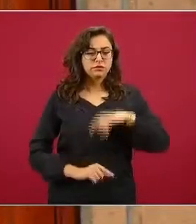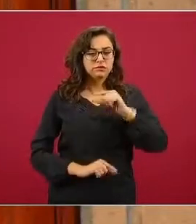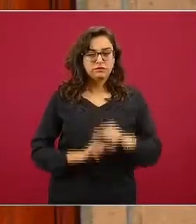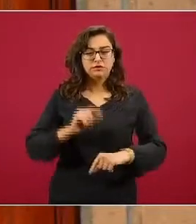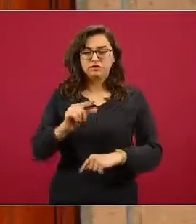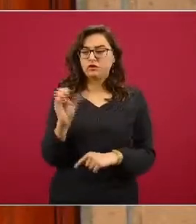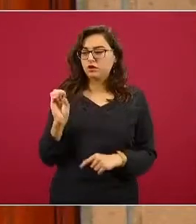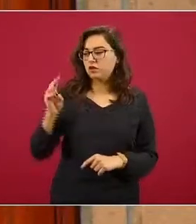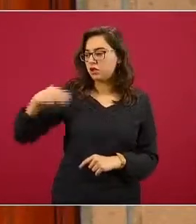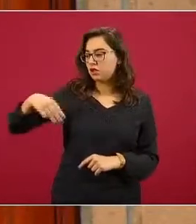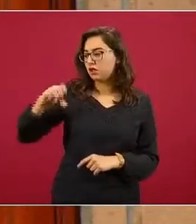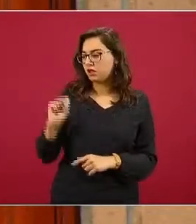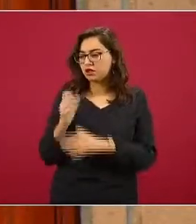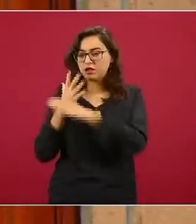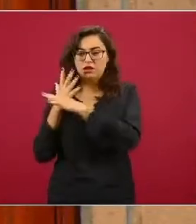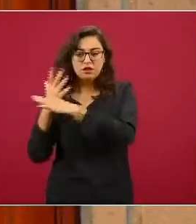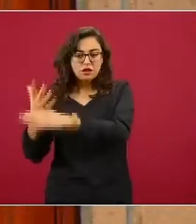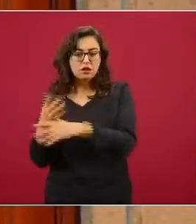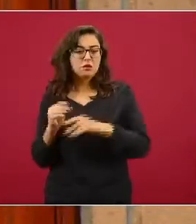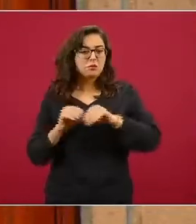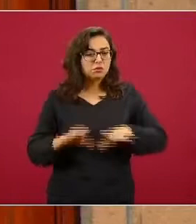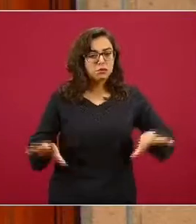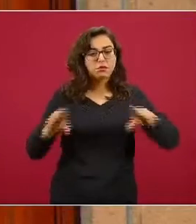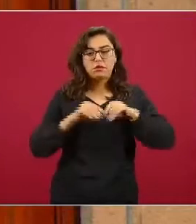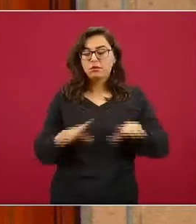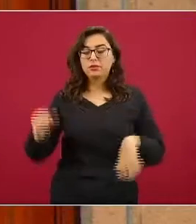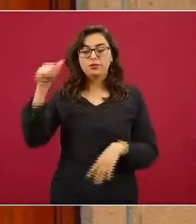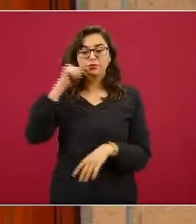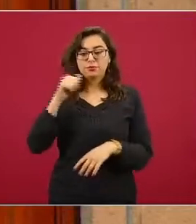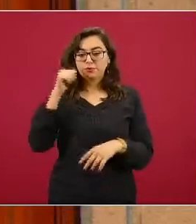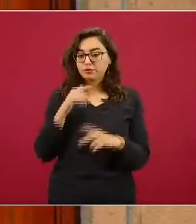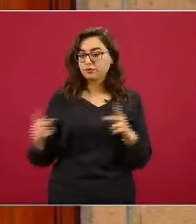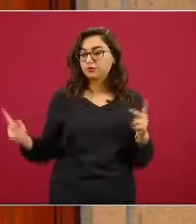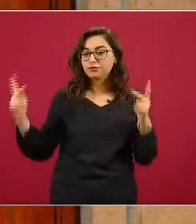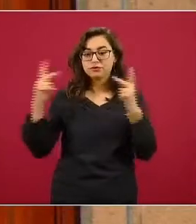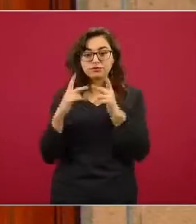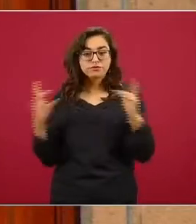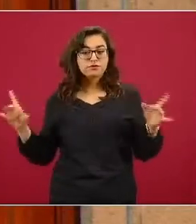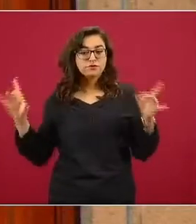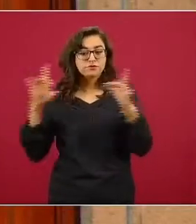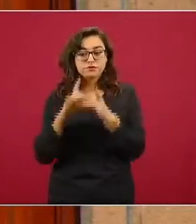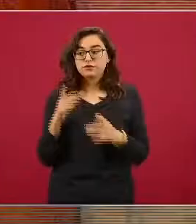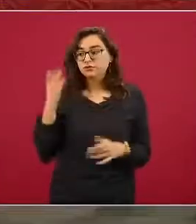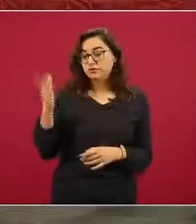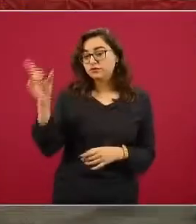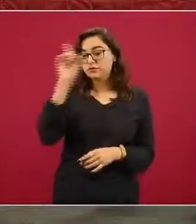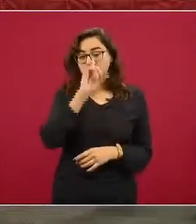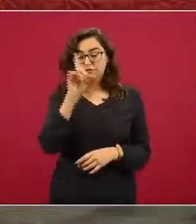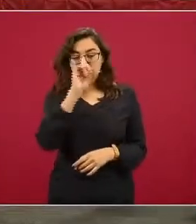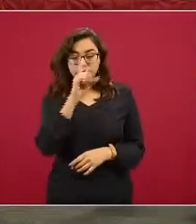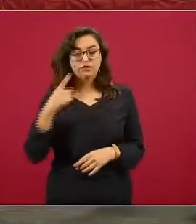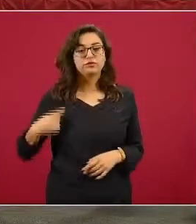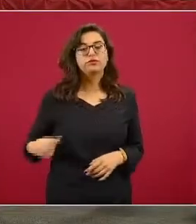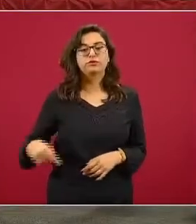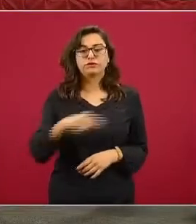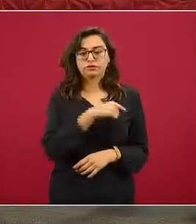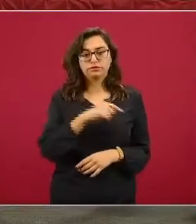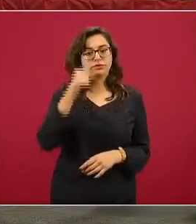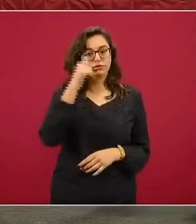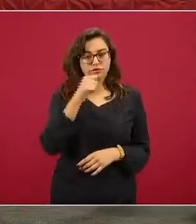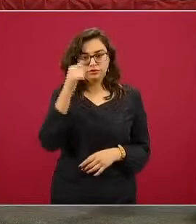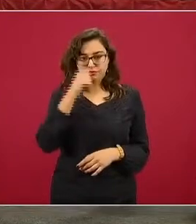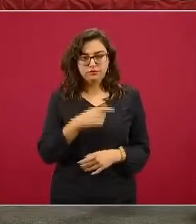publicando la Organización Mundial de la Salud, y para estar siempre en congruencia con estas recomendaciones, nosotros las hacemos